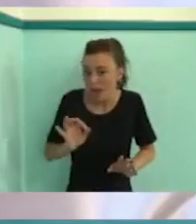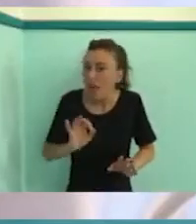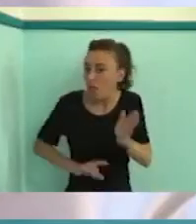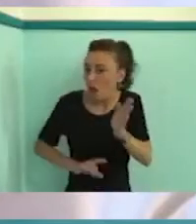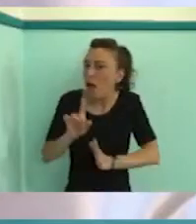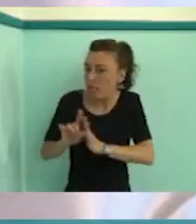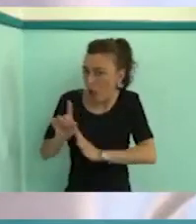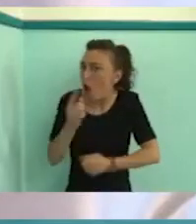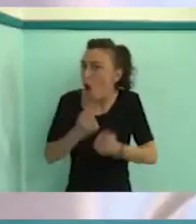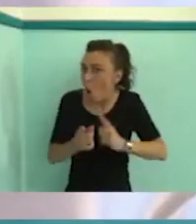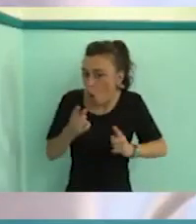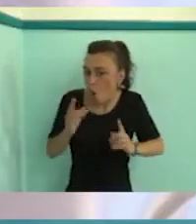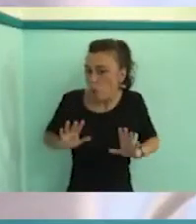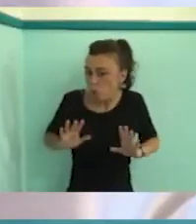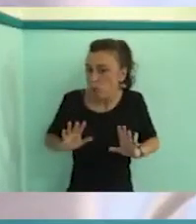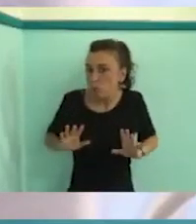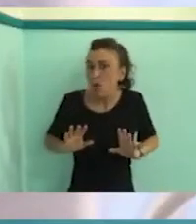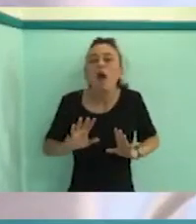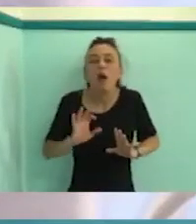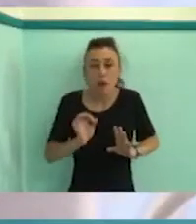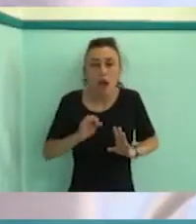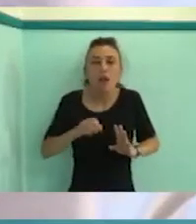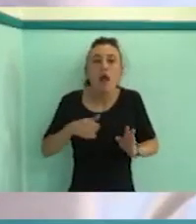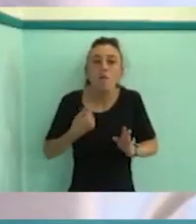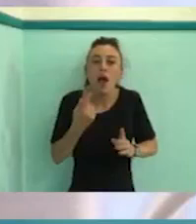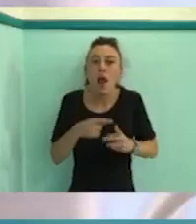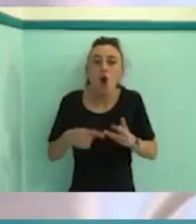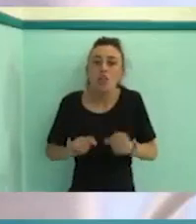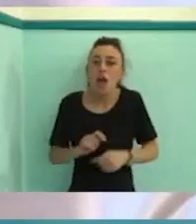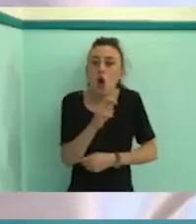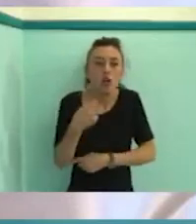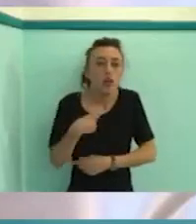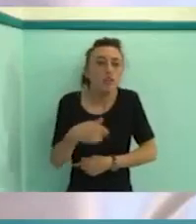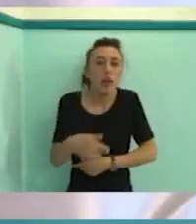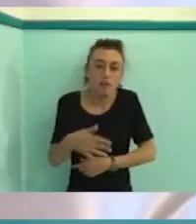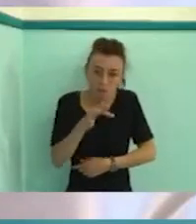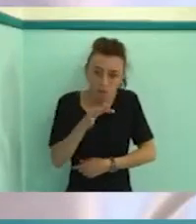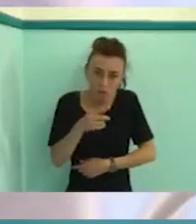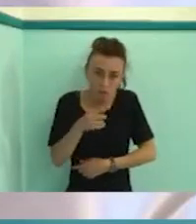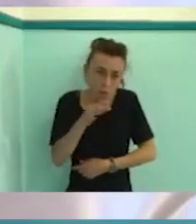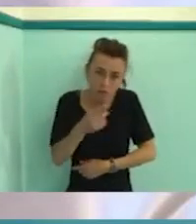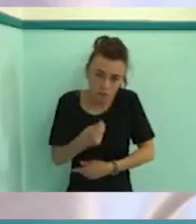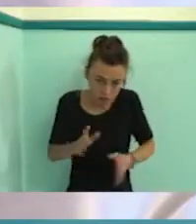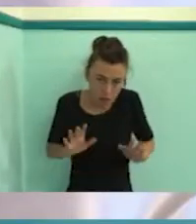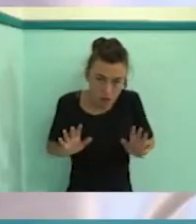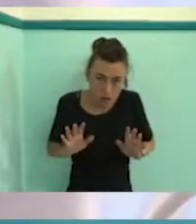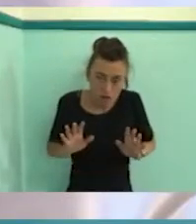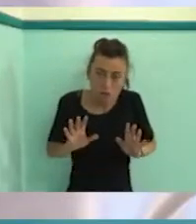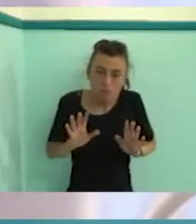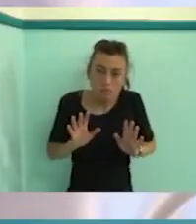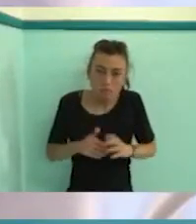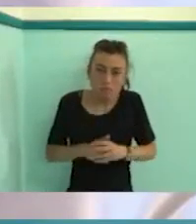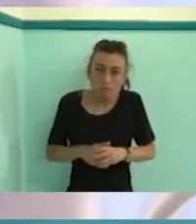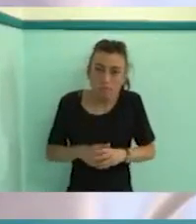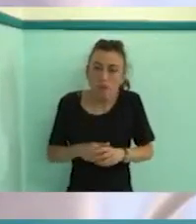venga parece que sí efectivamente queda mucho por hacer pero sobre todo porque hay mucho trabajo personal que hacer es decir Yo puedo venir aquí daros 18 charlas